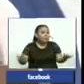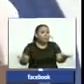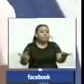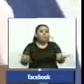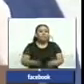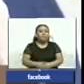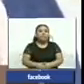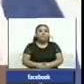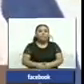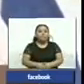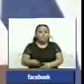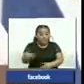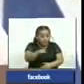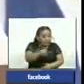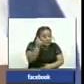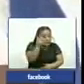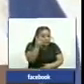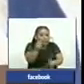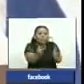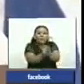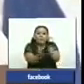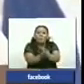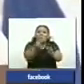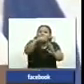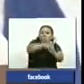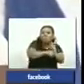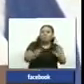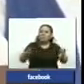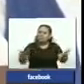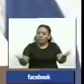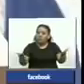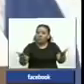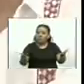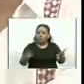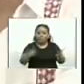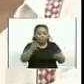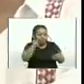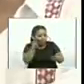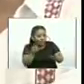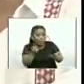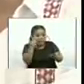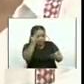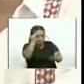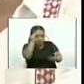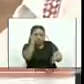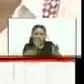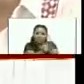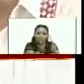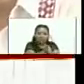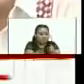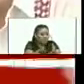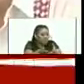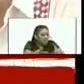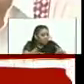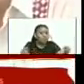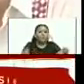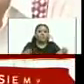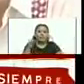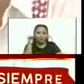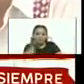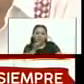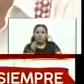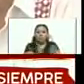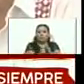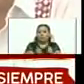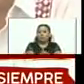sino entender el problema de fondo y buscar soluciones a esos